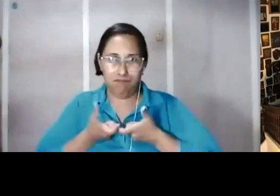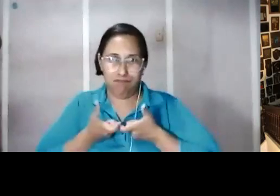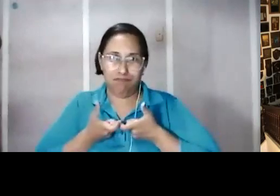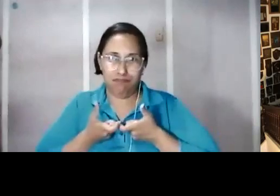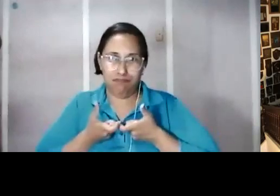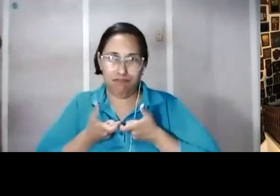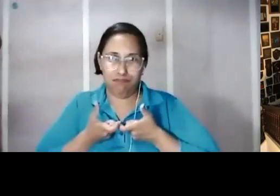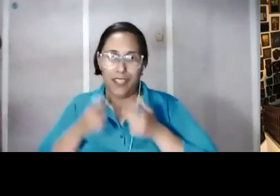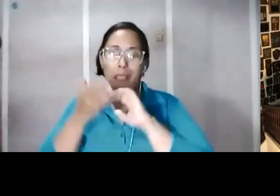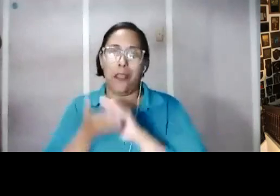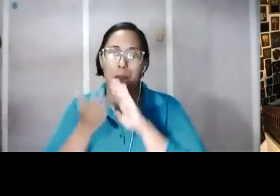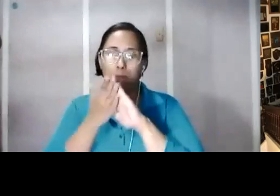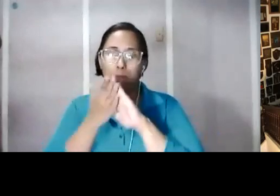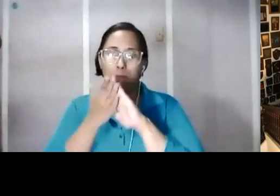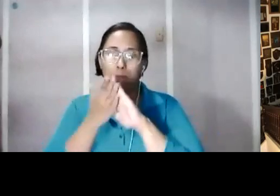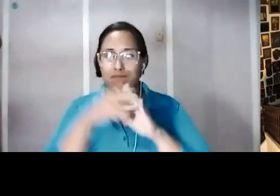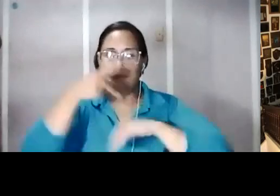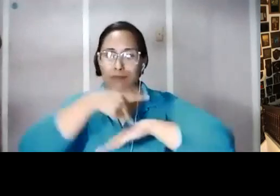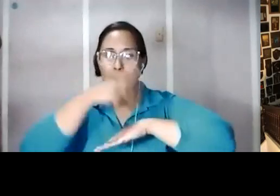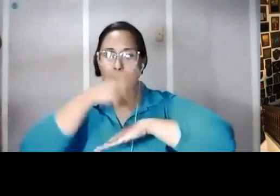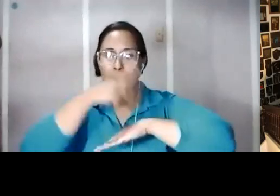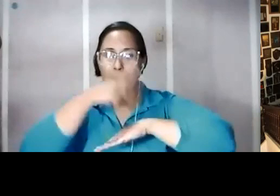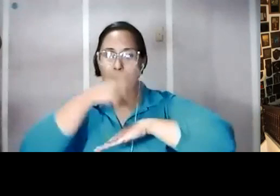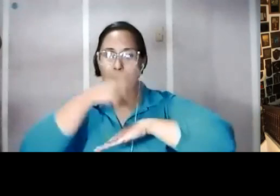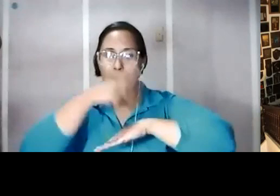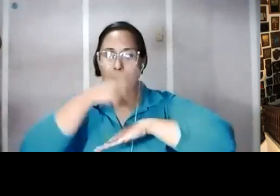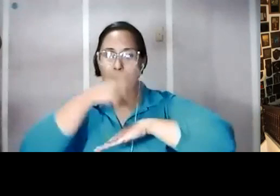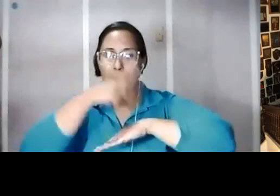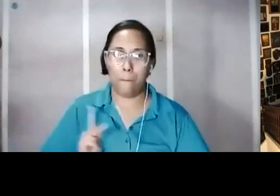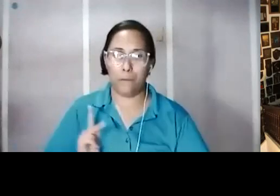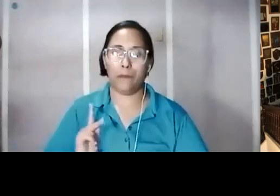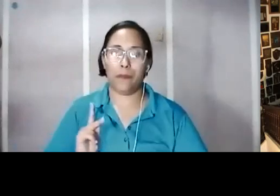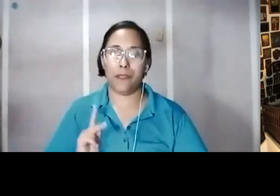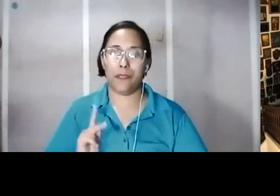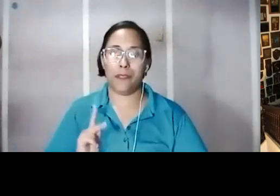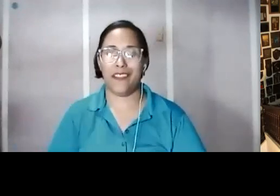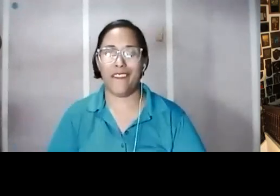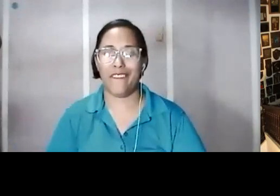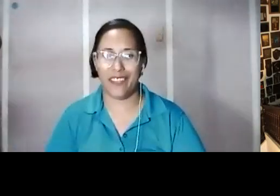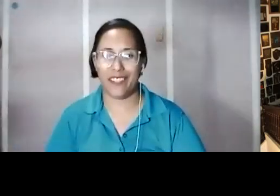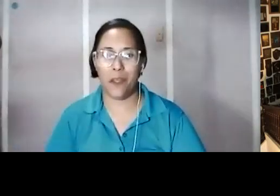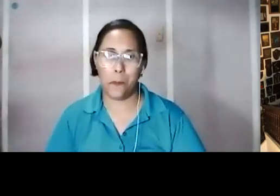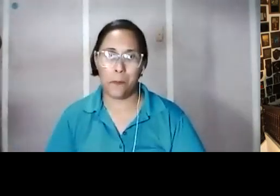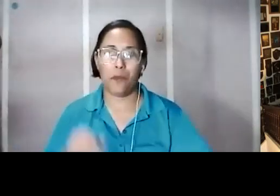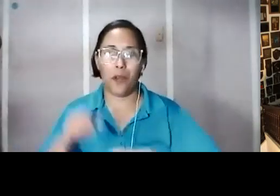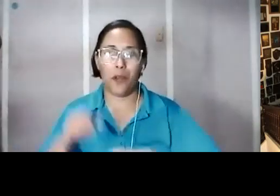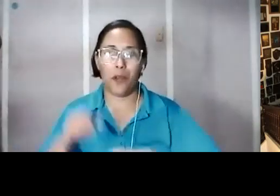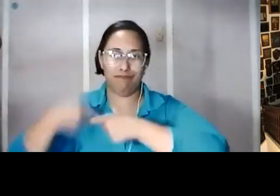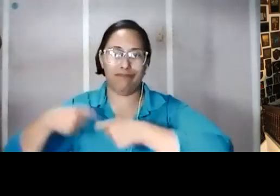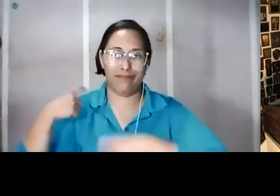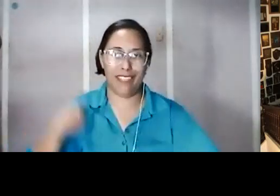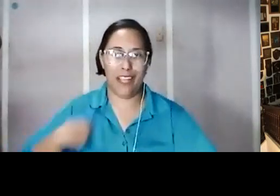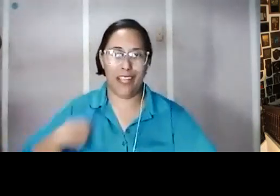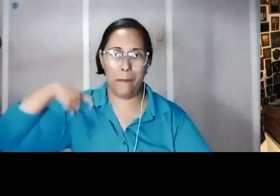de Puerto Rico del príncipe de Asturias fue Sí, por Correcto. el uso del idioma español. por el Ujú. uso del premio